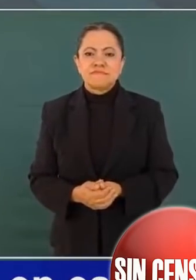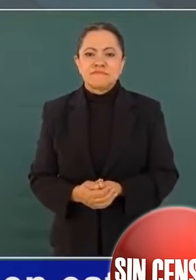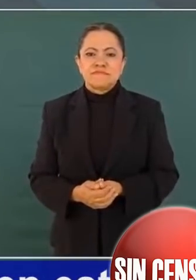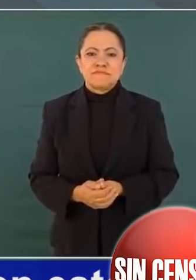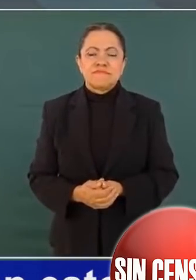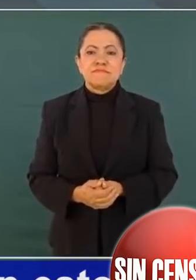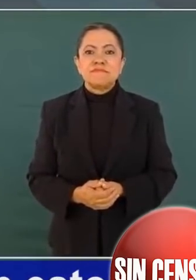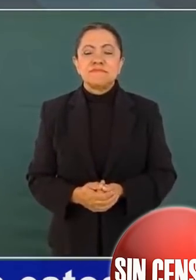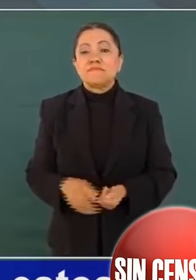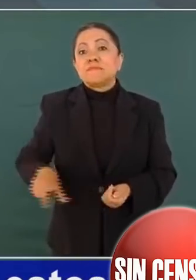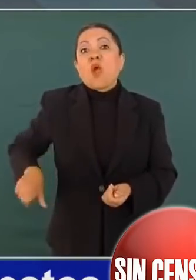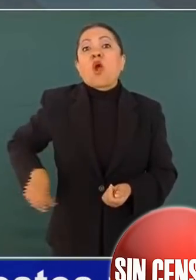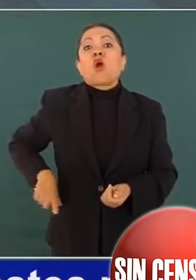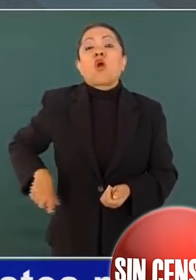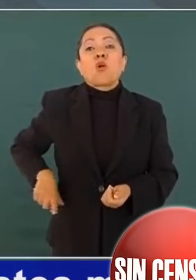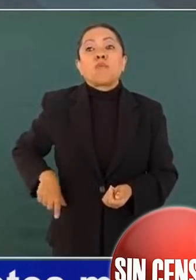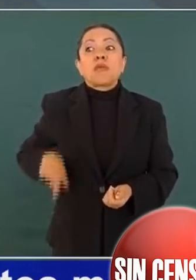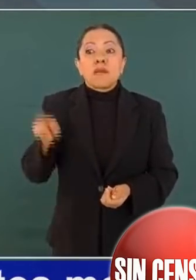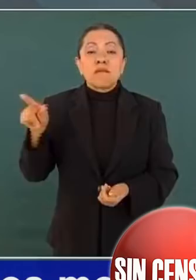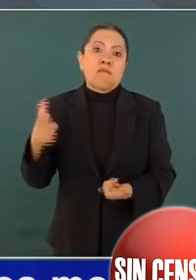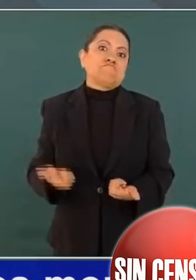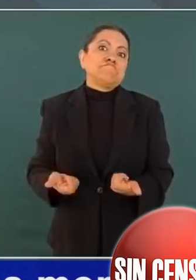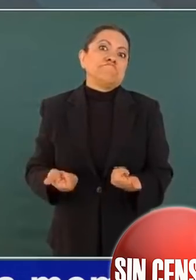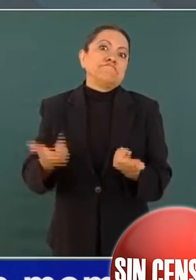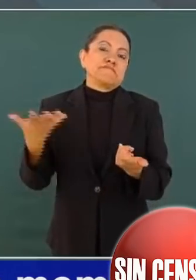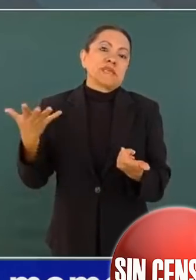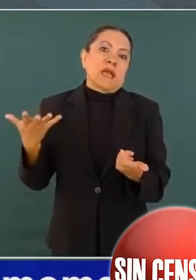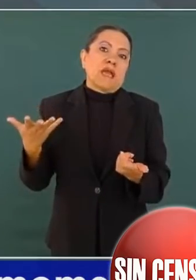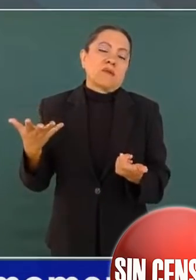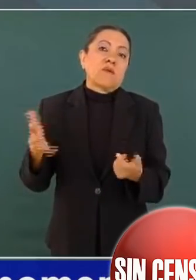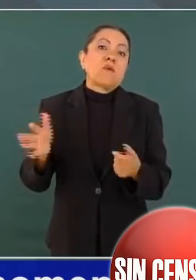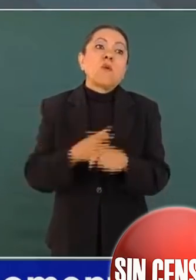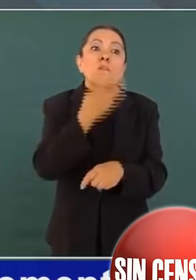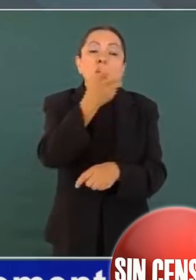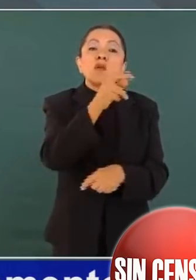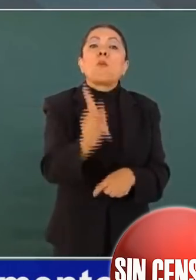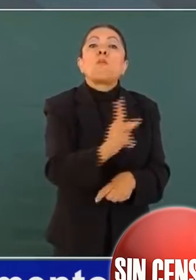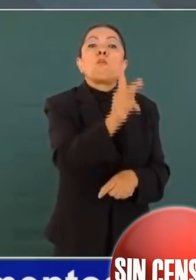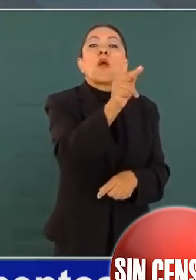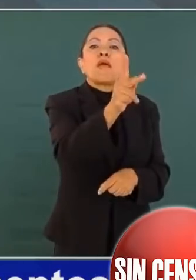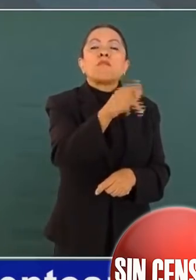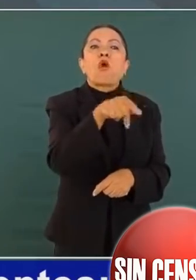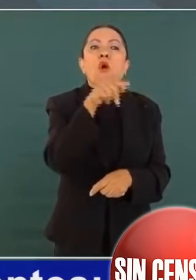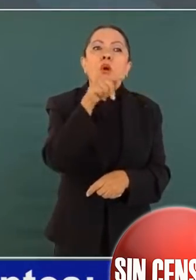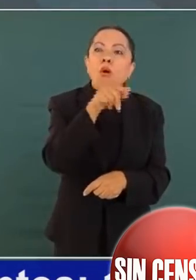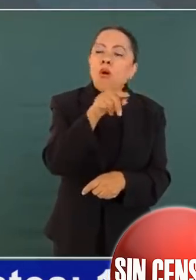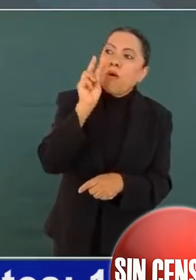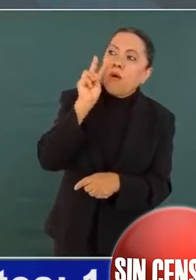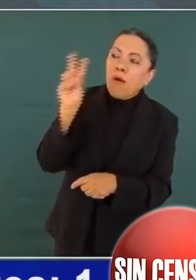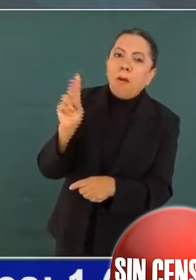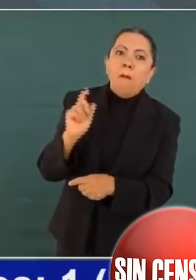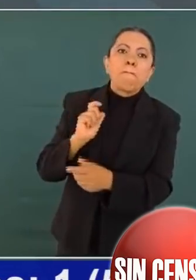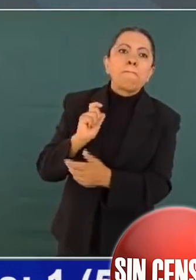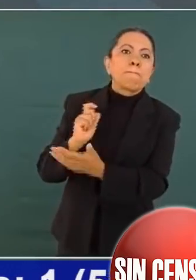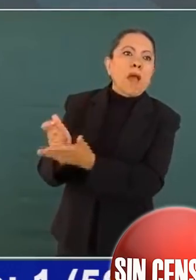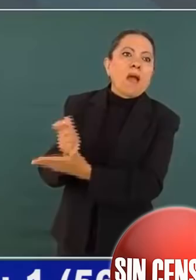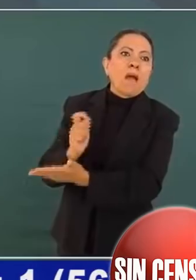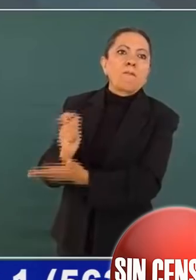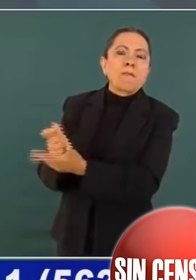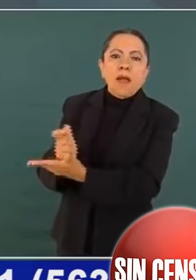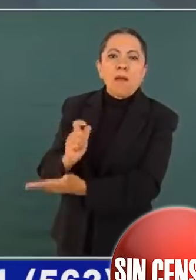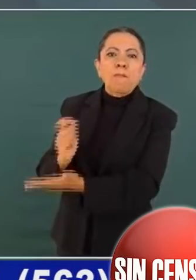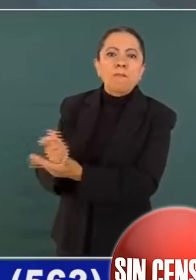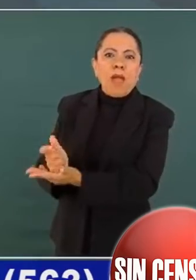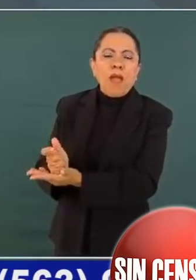El gobierno le costaba mucho al pueblo, era un gobierno mantenido y bueno para